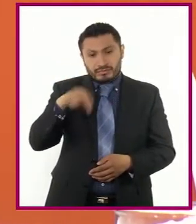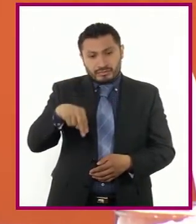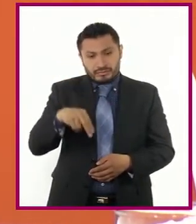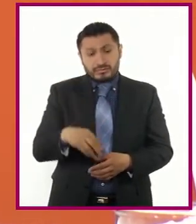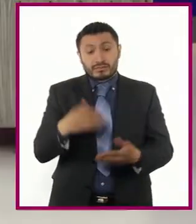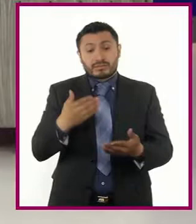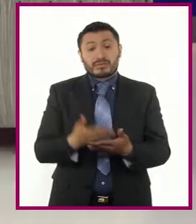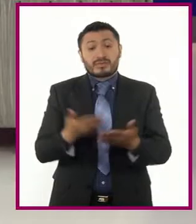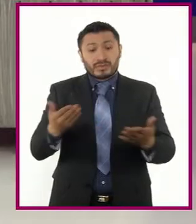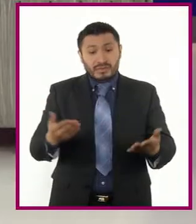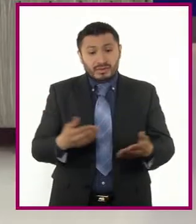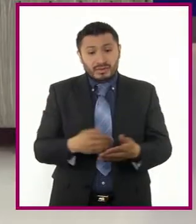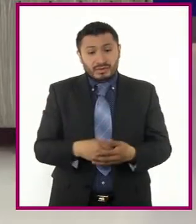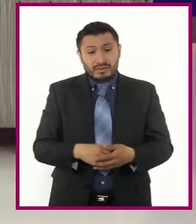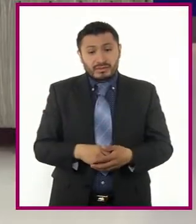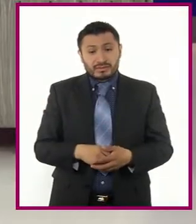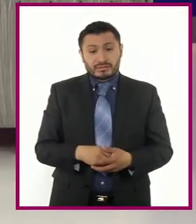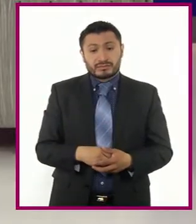Ahora,